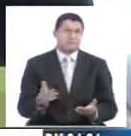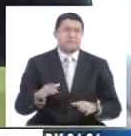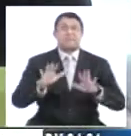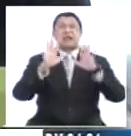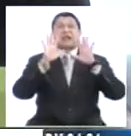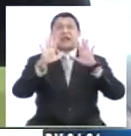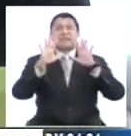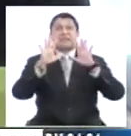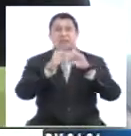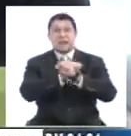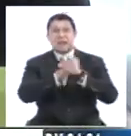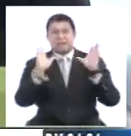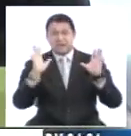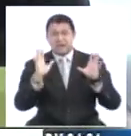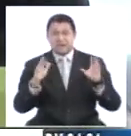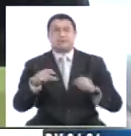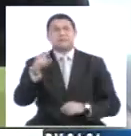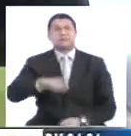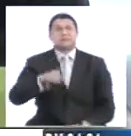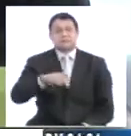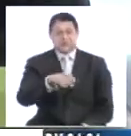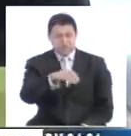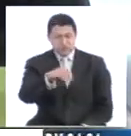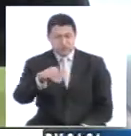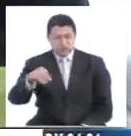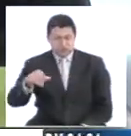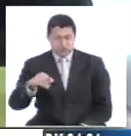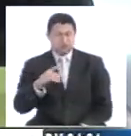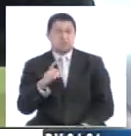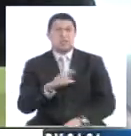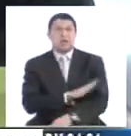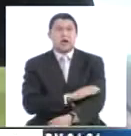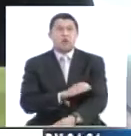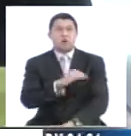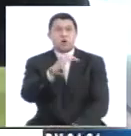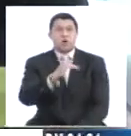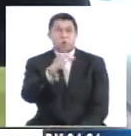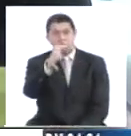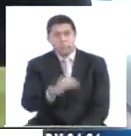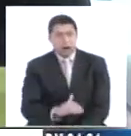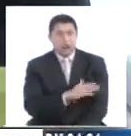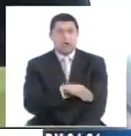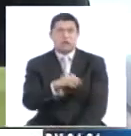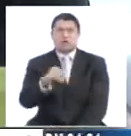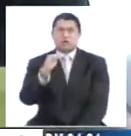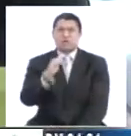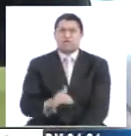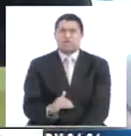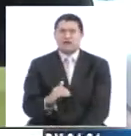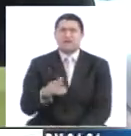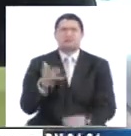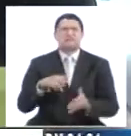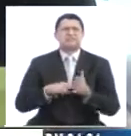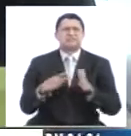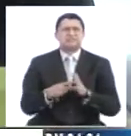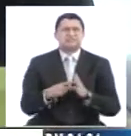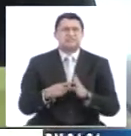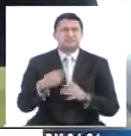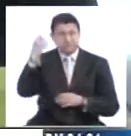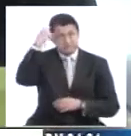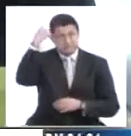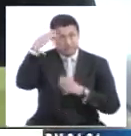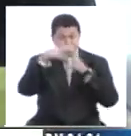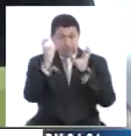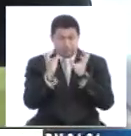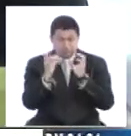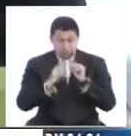mañana el organismo para pedir la glucosa tenemos un cuadro de hipoglicemia y polisemias baja de azúcar eso trae como consecuencia que a nivel central se disparan